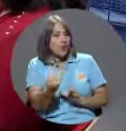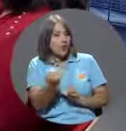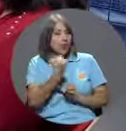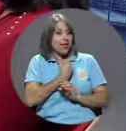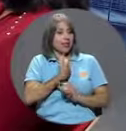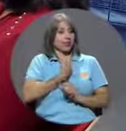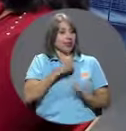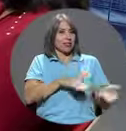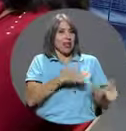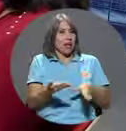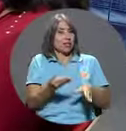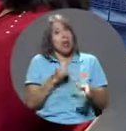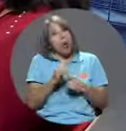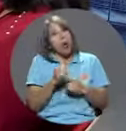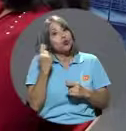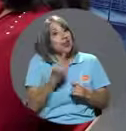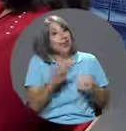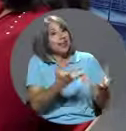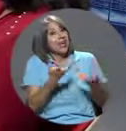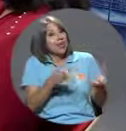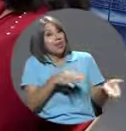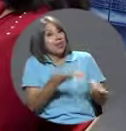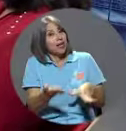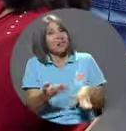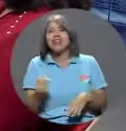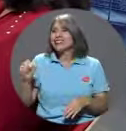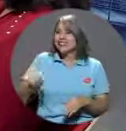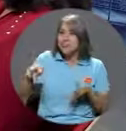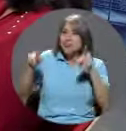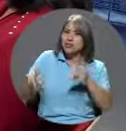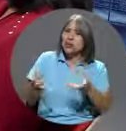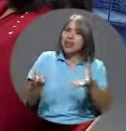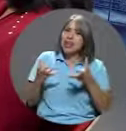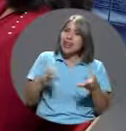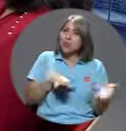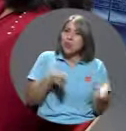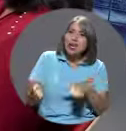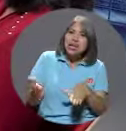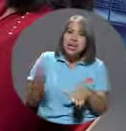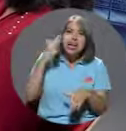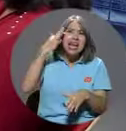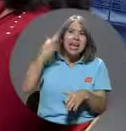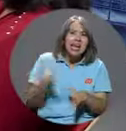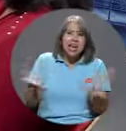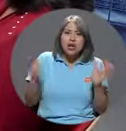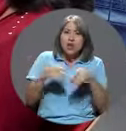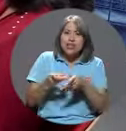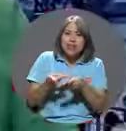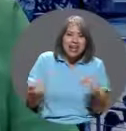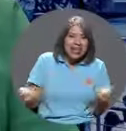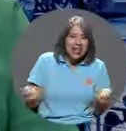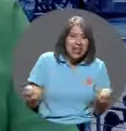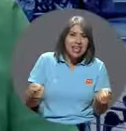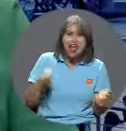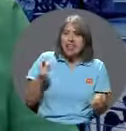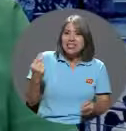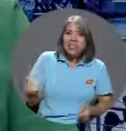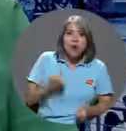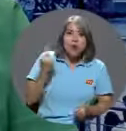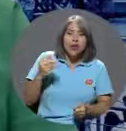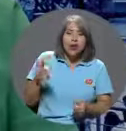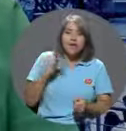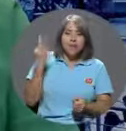forma de suicidarse, pero también querer morir, no necesariamente. Ajá. Querer morir, creer que no hay salida, creer que esa es la única solución. No necesariamente solución a es los pensar, problemas.